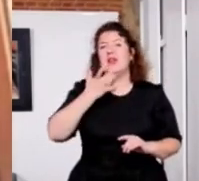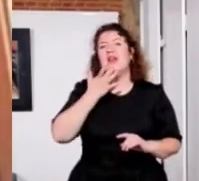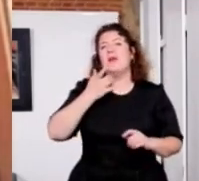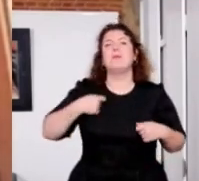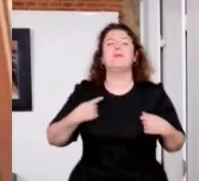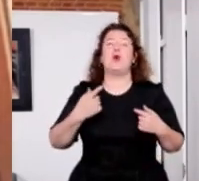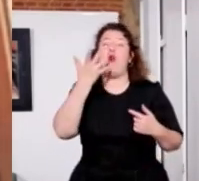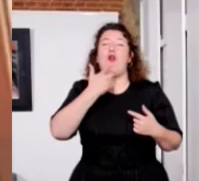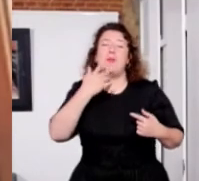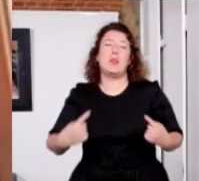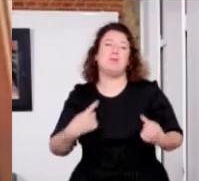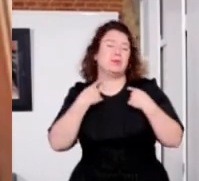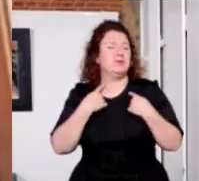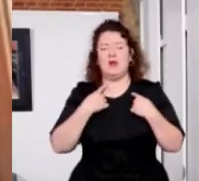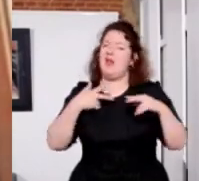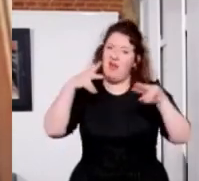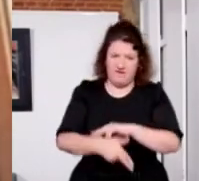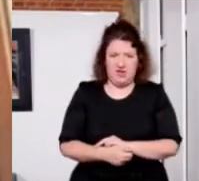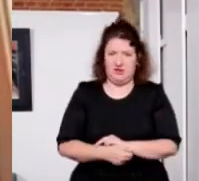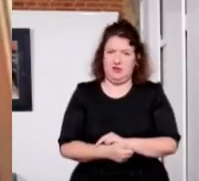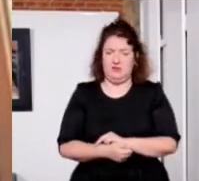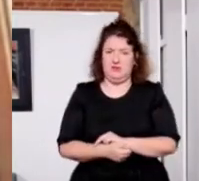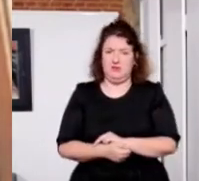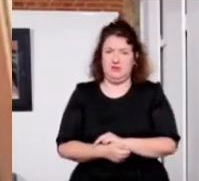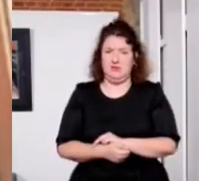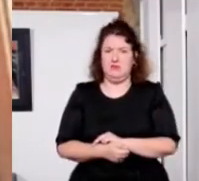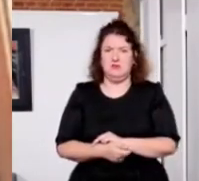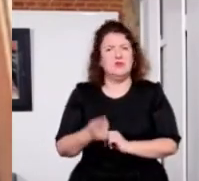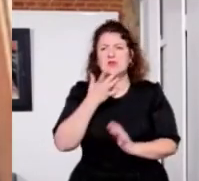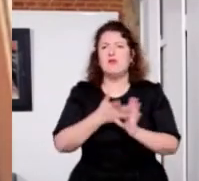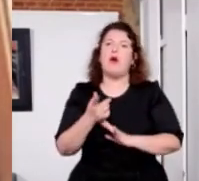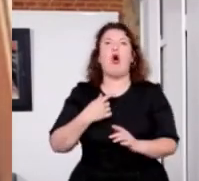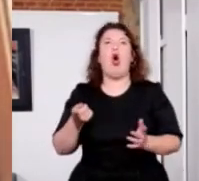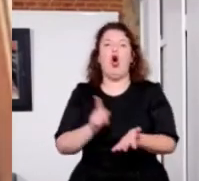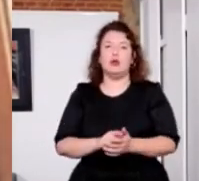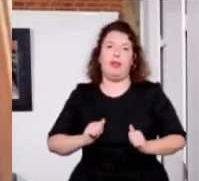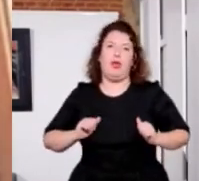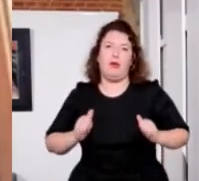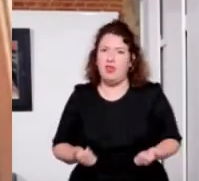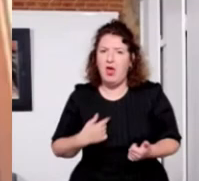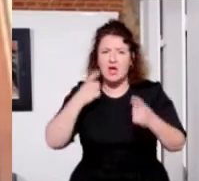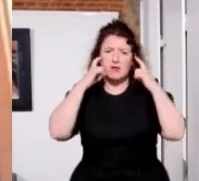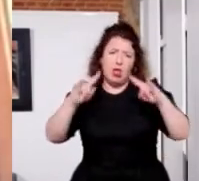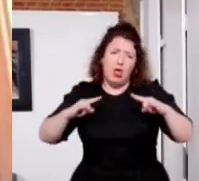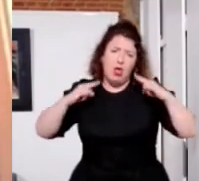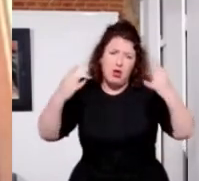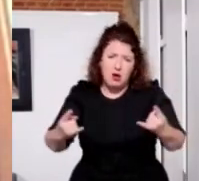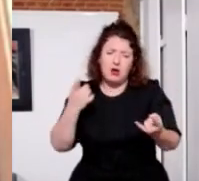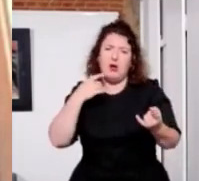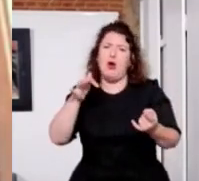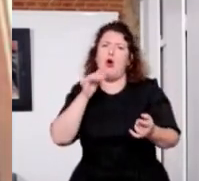el malbaratamiento de conocimiento, y volver a empezar de nuevo, a duplicar esfuerzos, a volver a pasar a